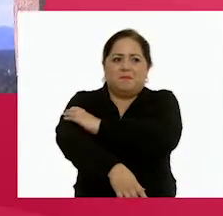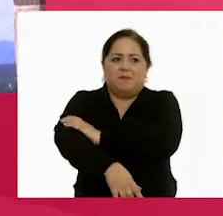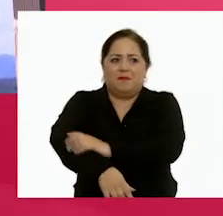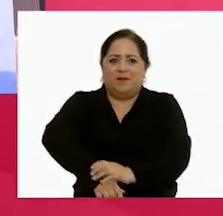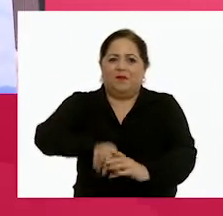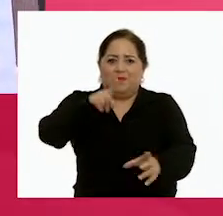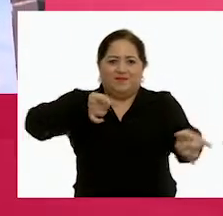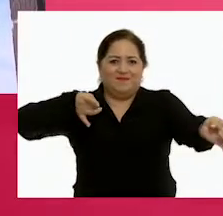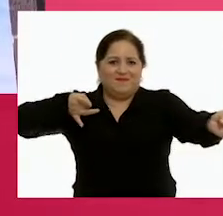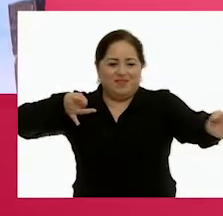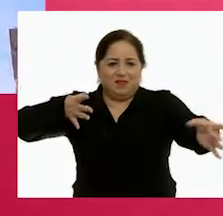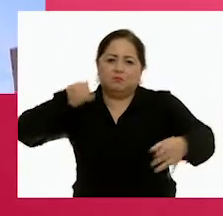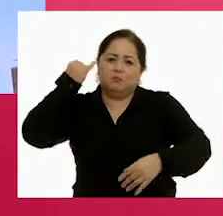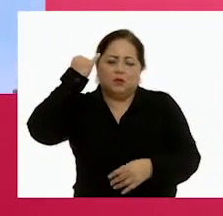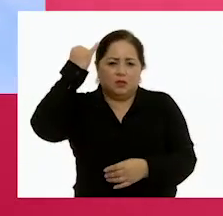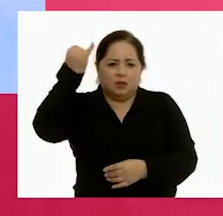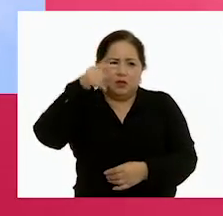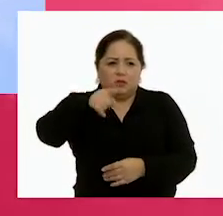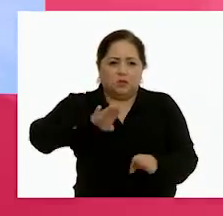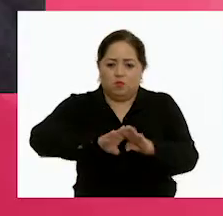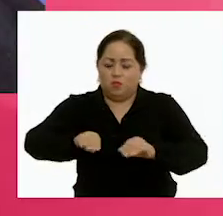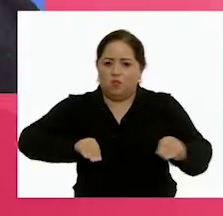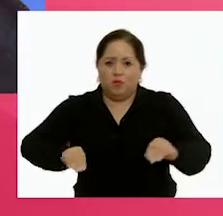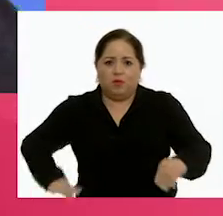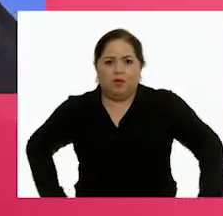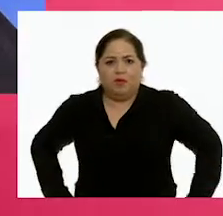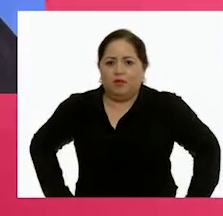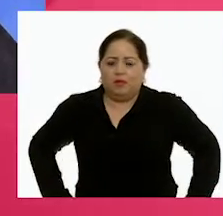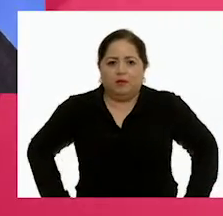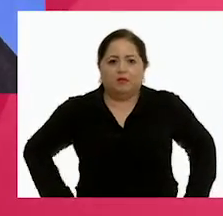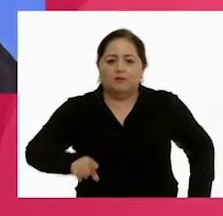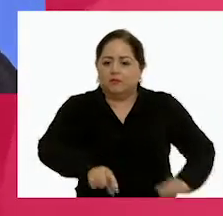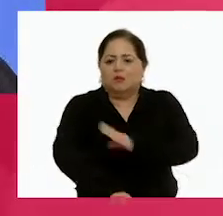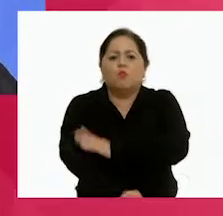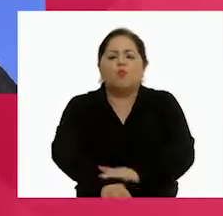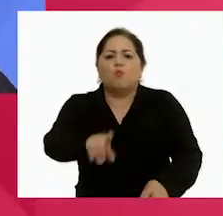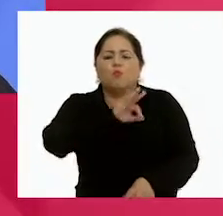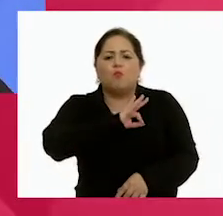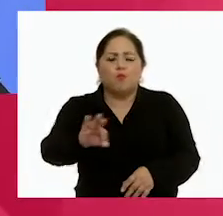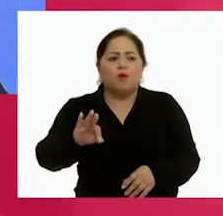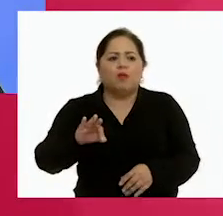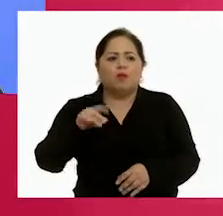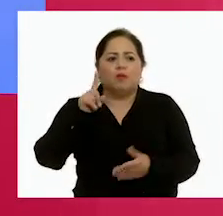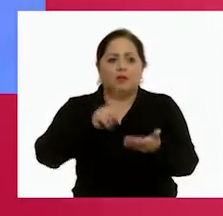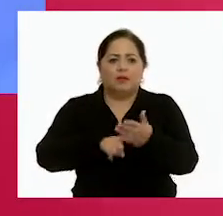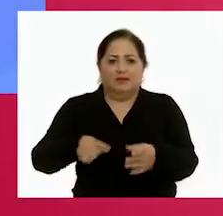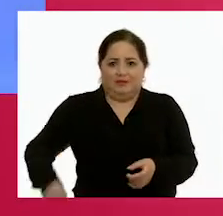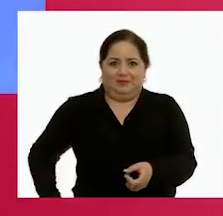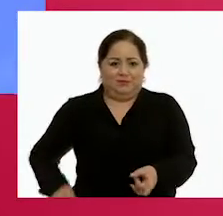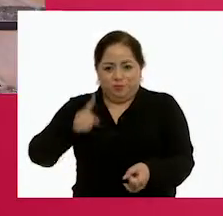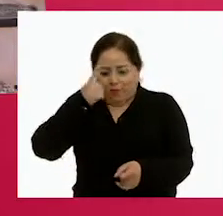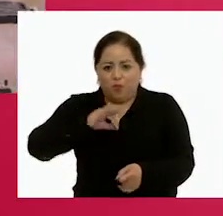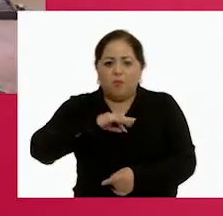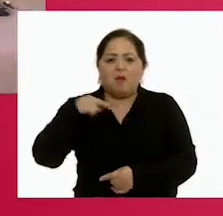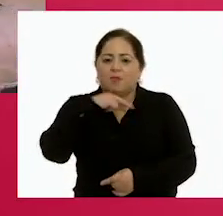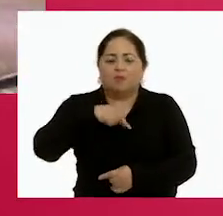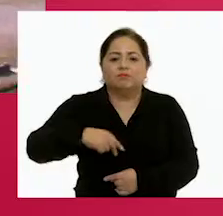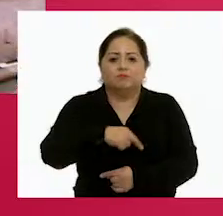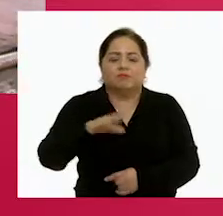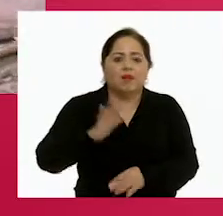colocas la flecha. Imagínate tú con un movimiento de cadera, y el mismo brazo te permite que la punta de proyectil avance mucho a